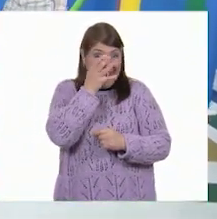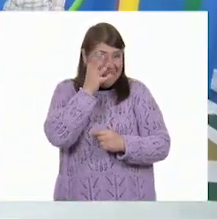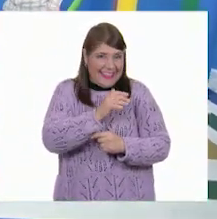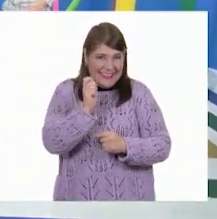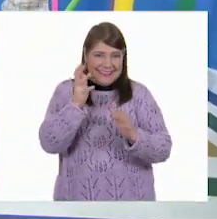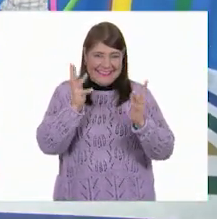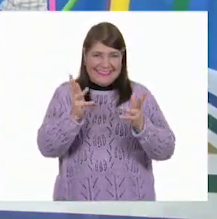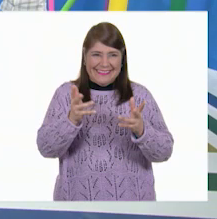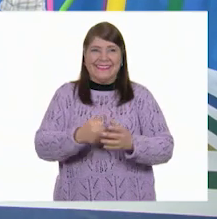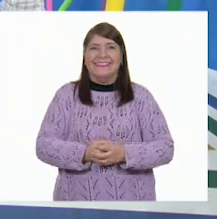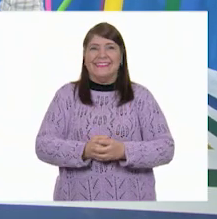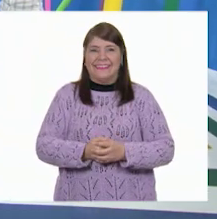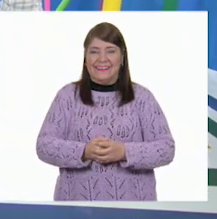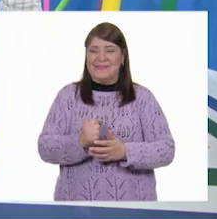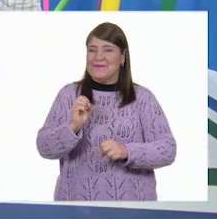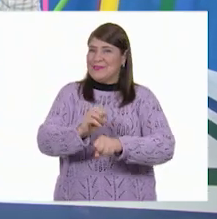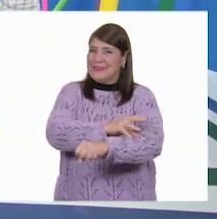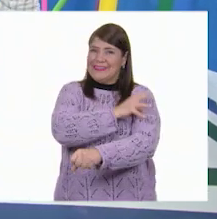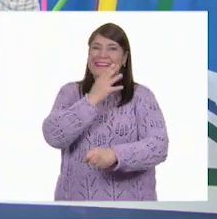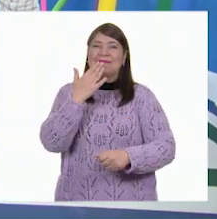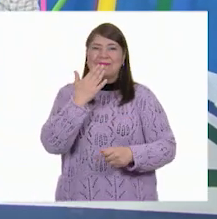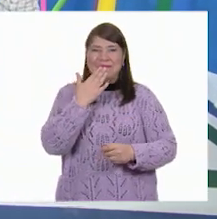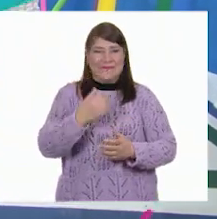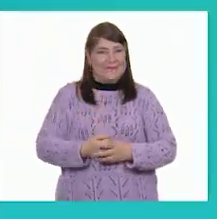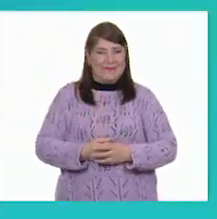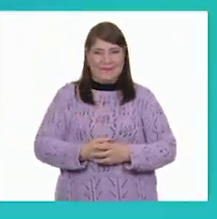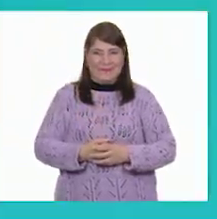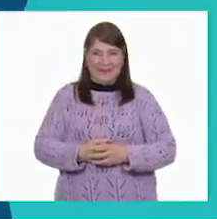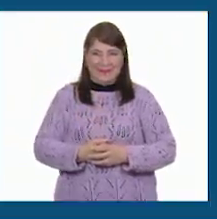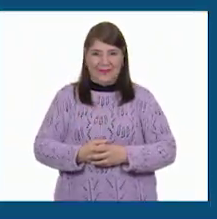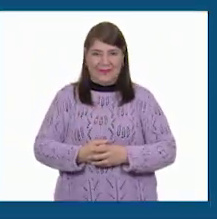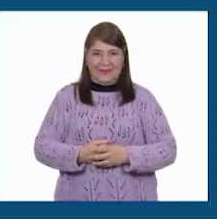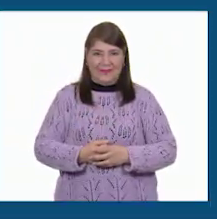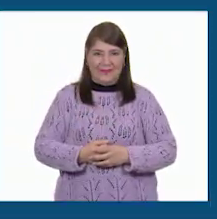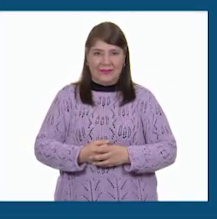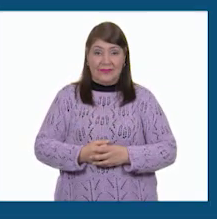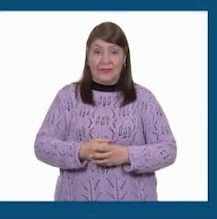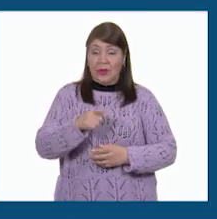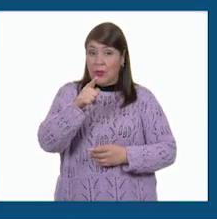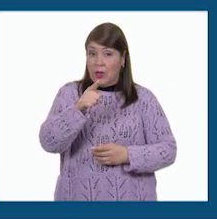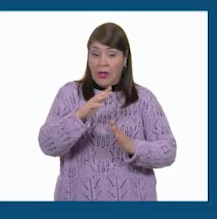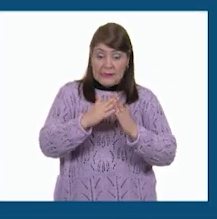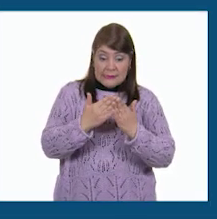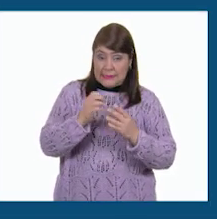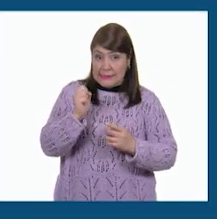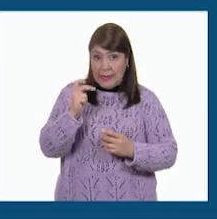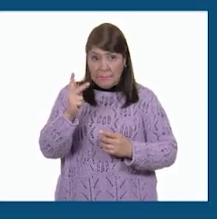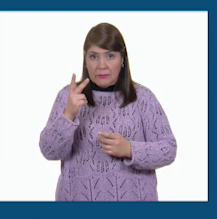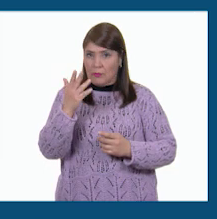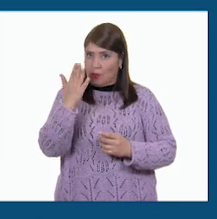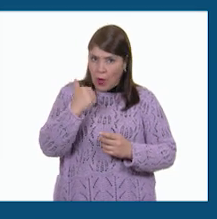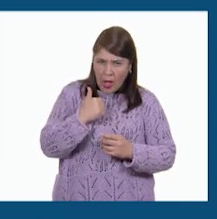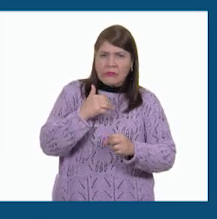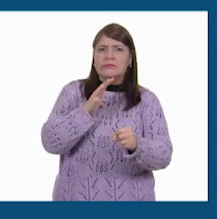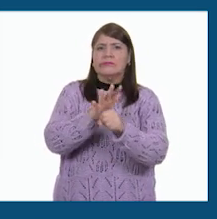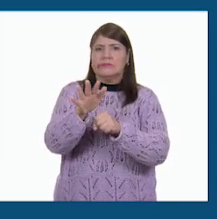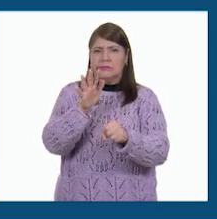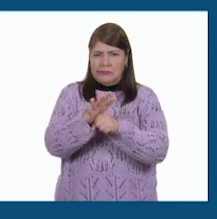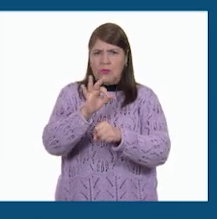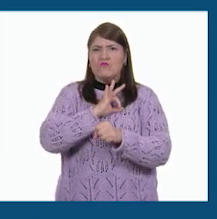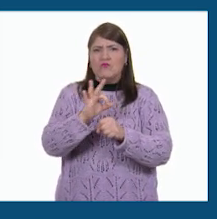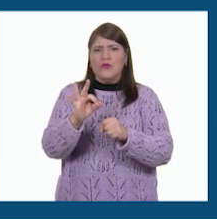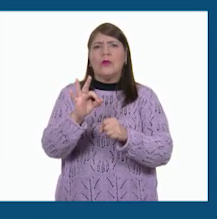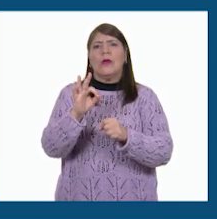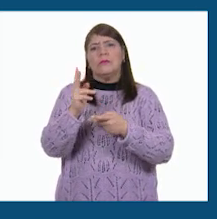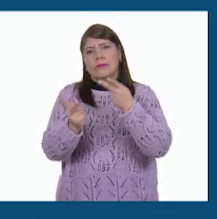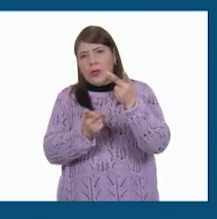Ton. Va a ser muy emocionante. Sí. Si no tienes el libro de texto o necesitas ayuda para responder